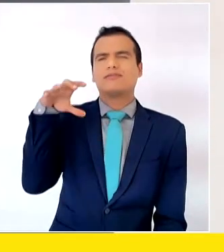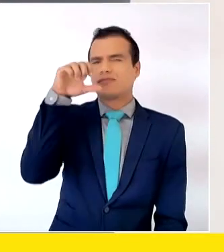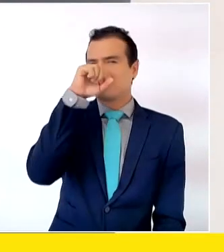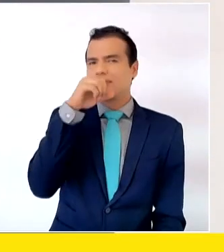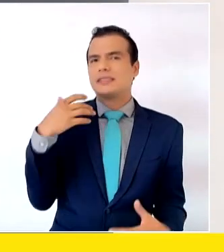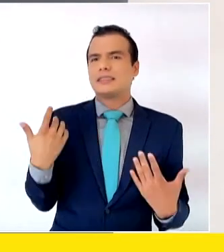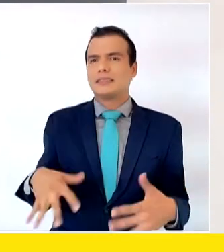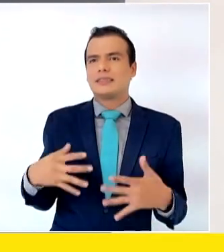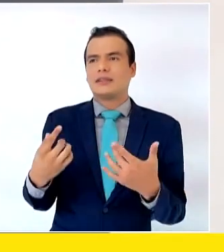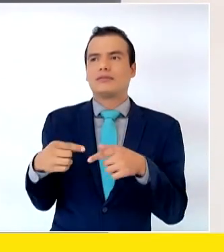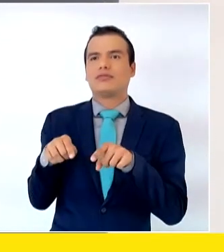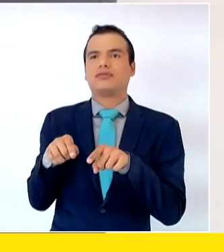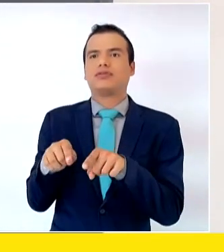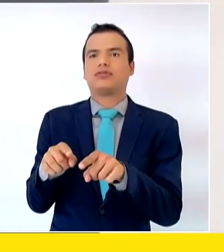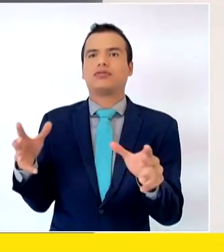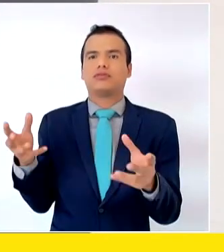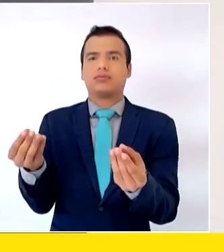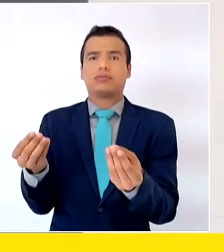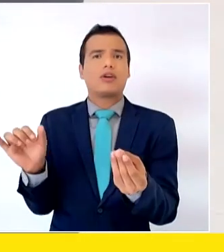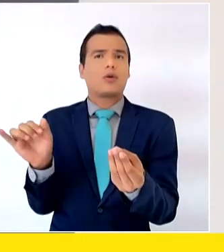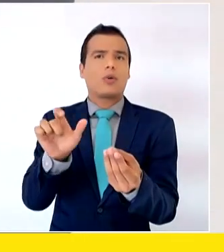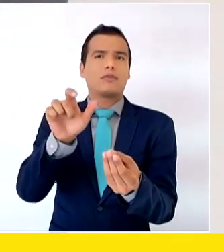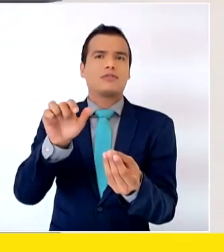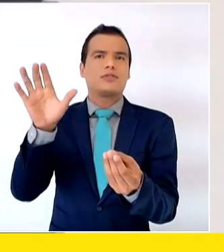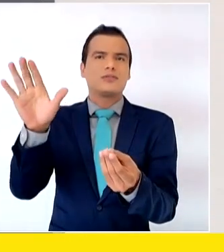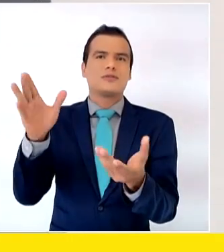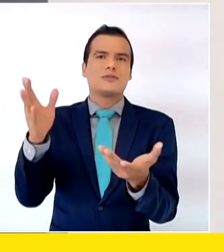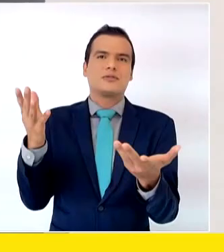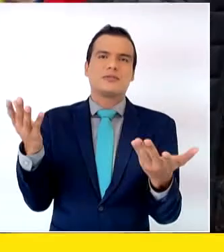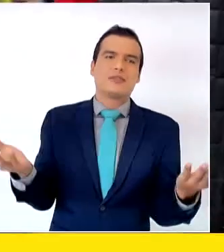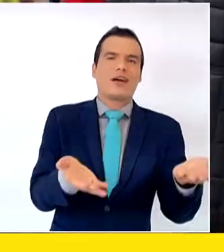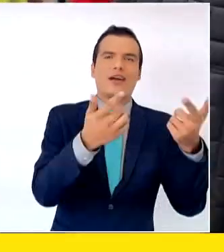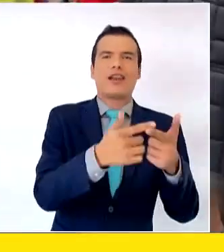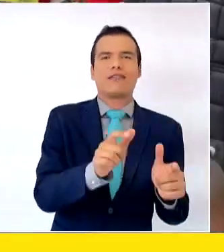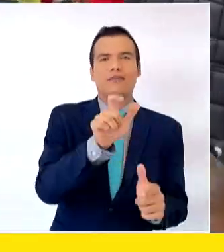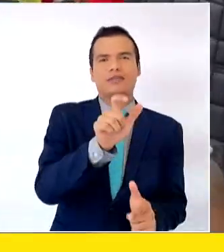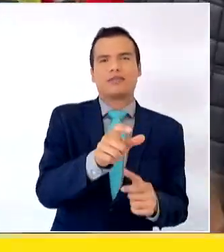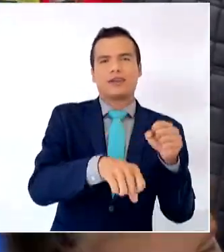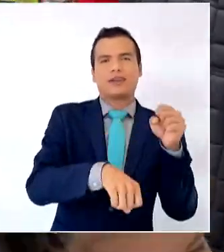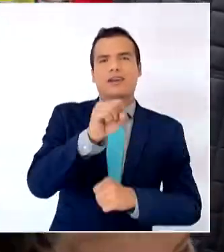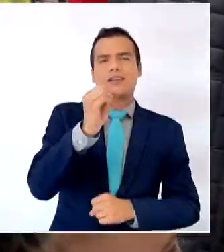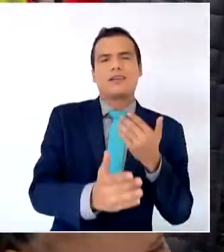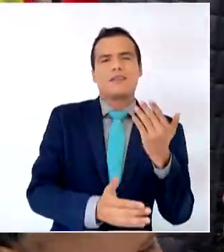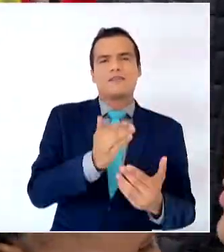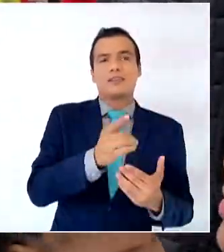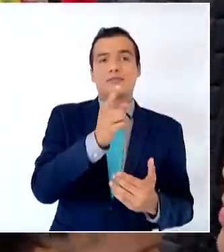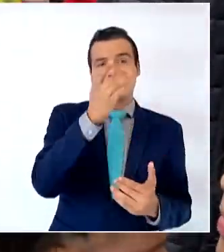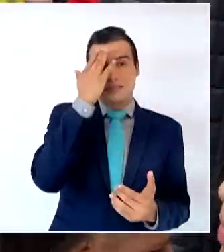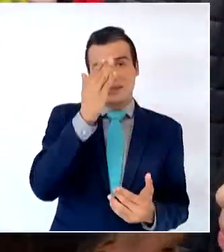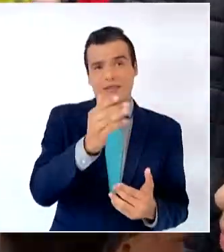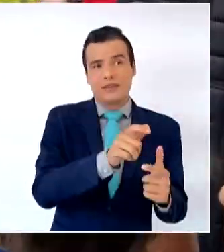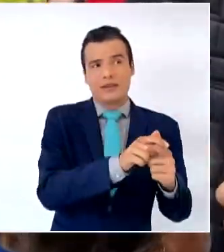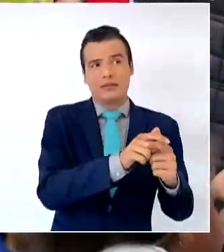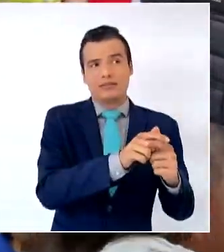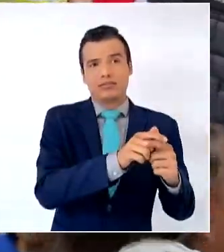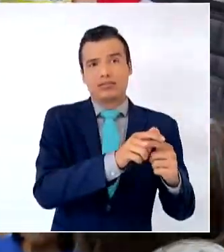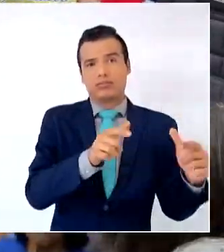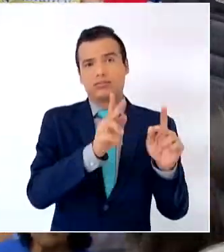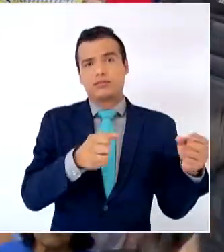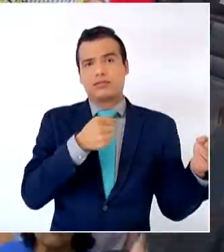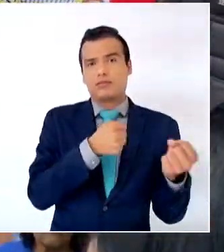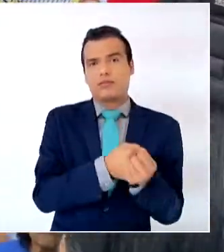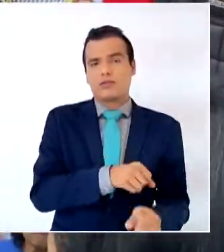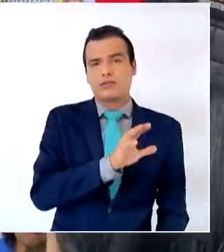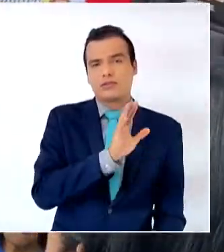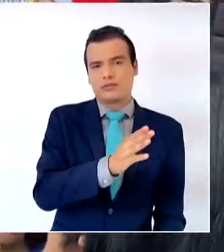mismo nicho y le dejaban el camino libre a un Roberto Ortiz que cada vez venía creciendo más y tomándole más ventaja a un